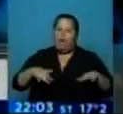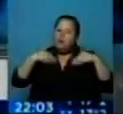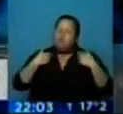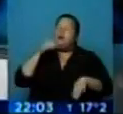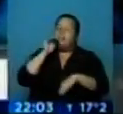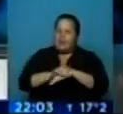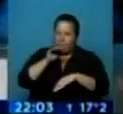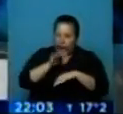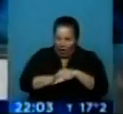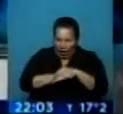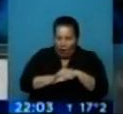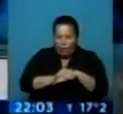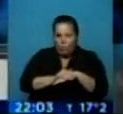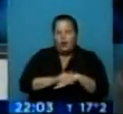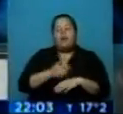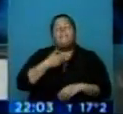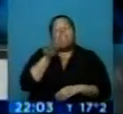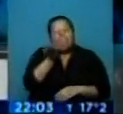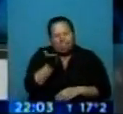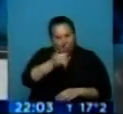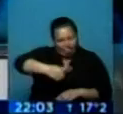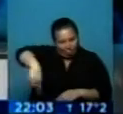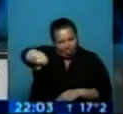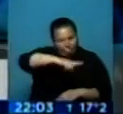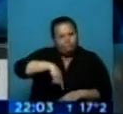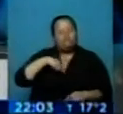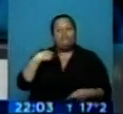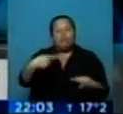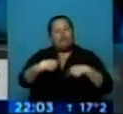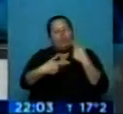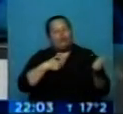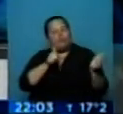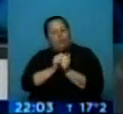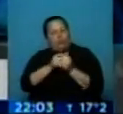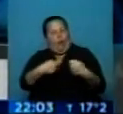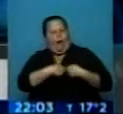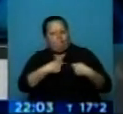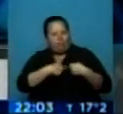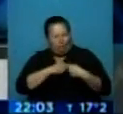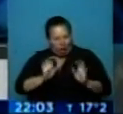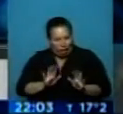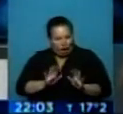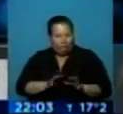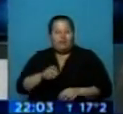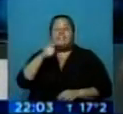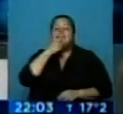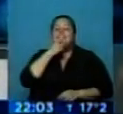mucha responsabilidad, les pido que nos sigan acompañando.